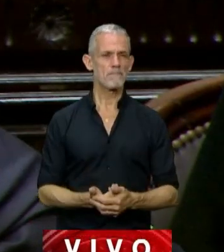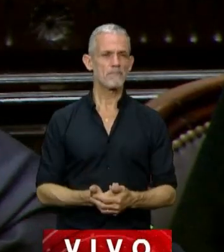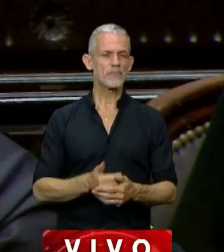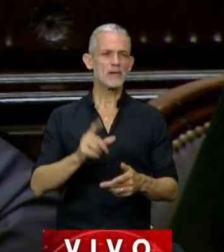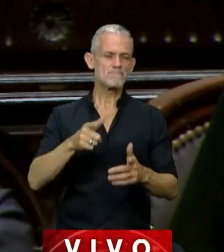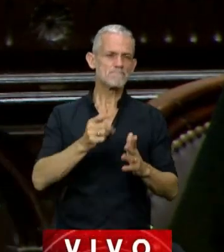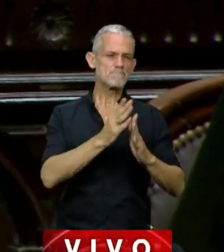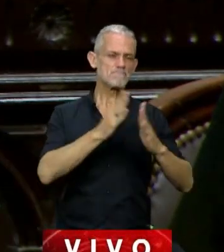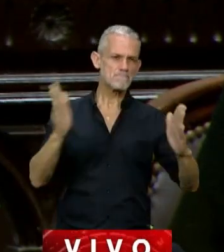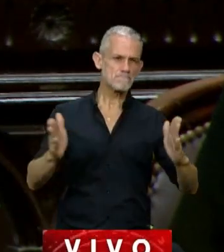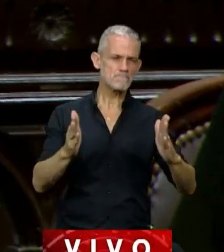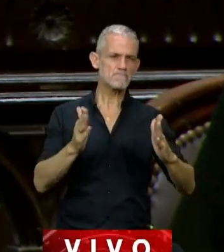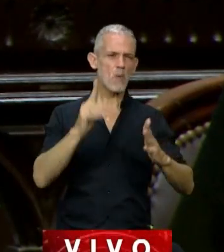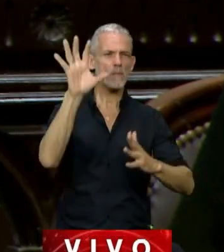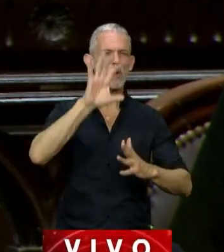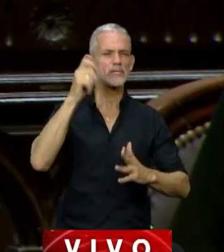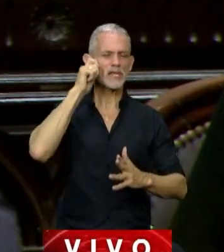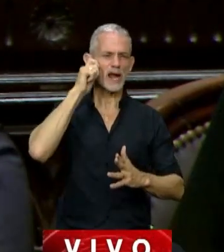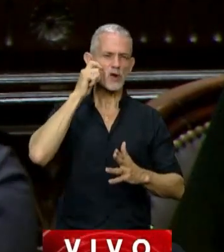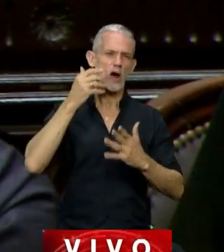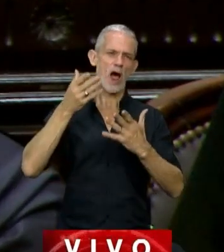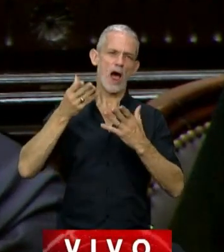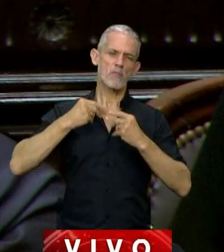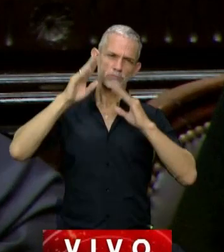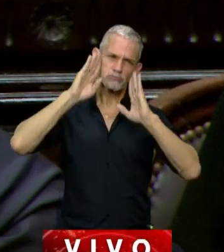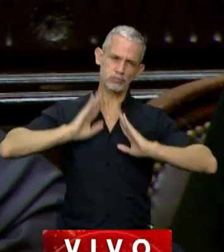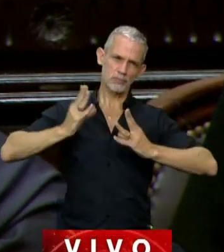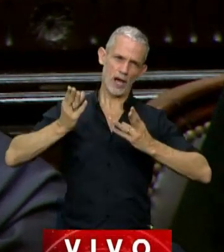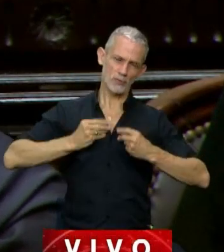durante esta gestión a la provincia de La Rioja.